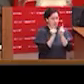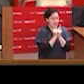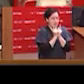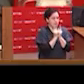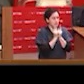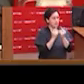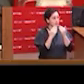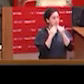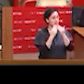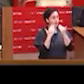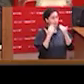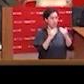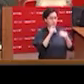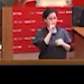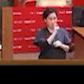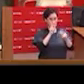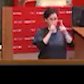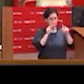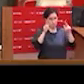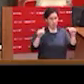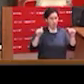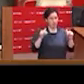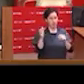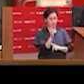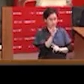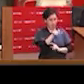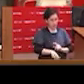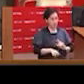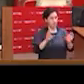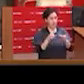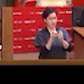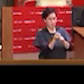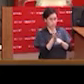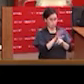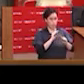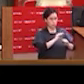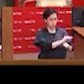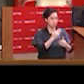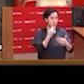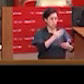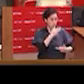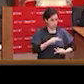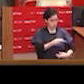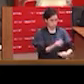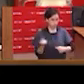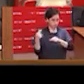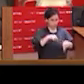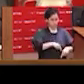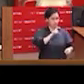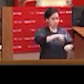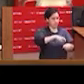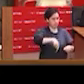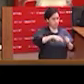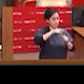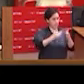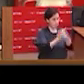a a la fundación mafre y a Fernando Garrido y a todo el equipo pu su amable invitación a para poder estar hoy